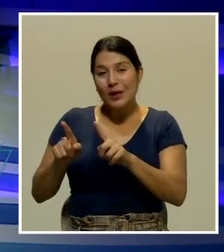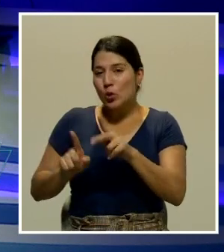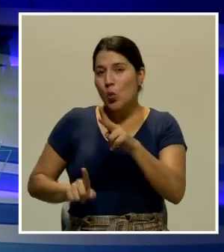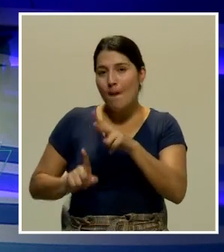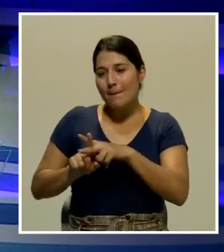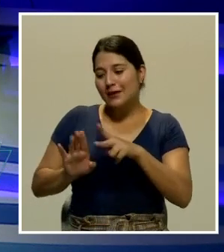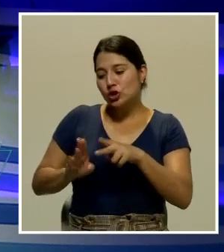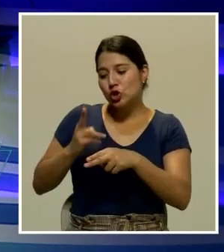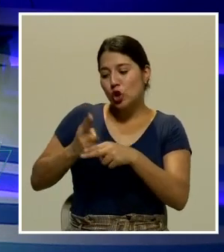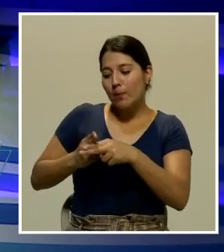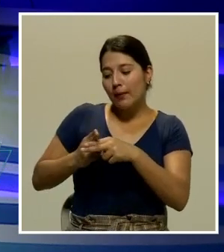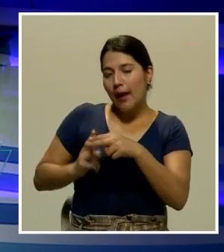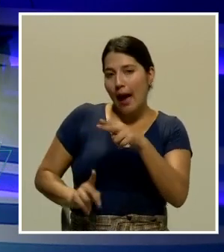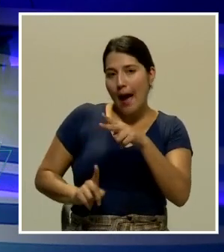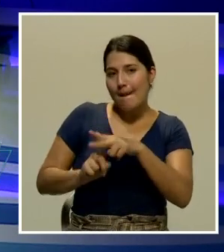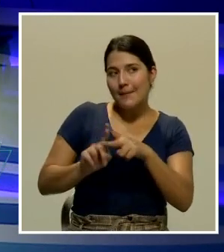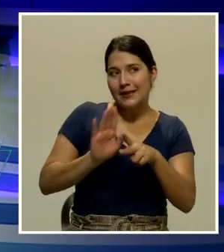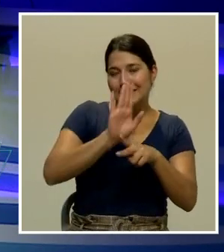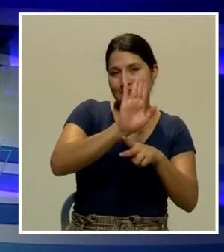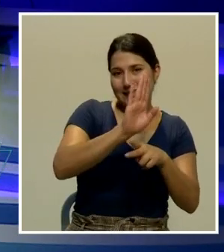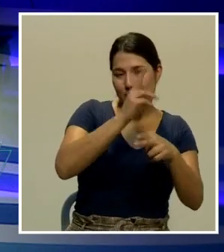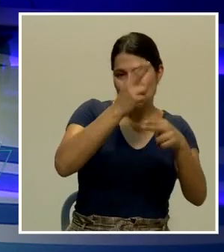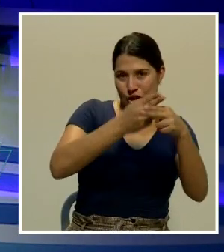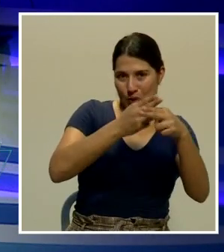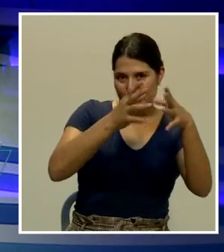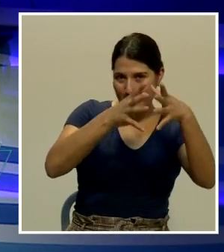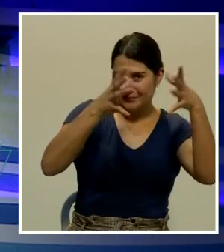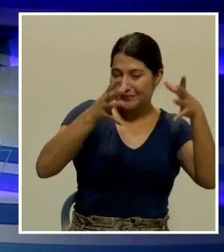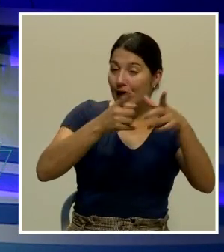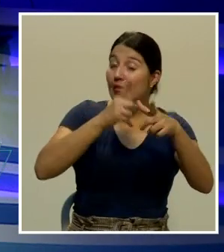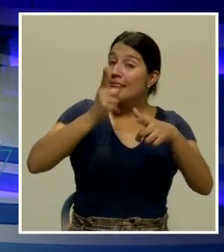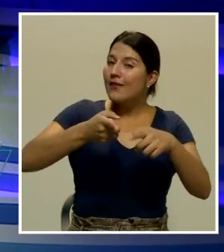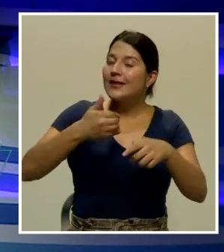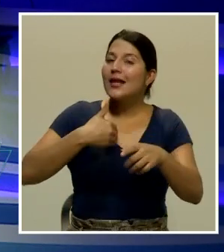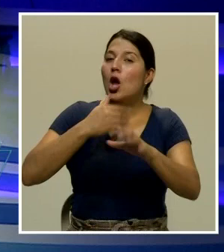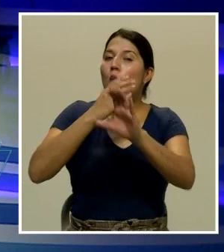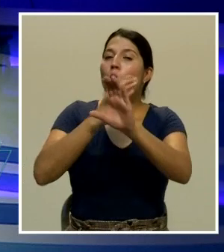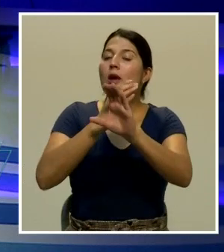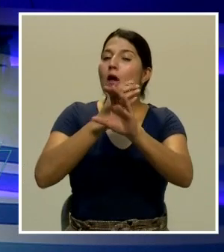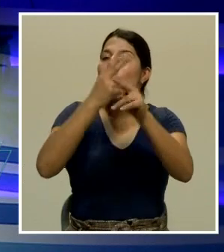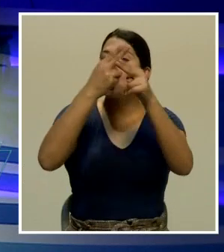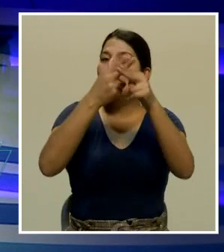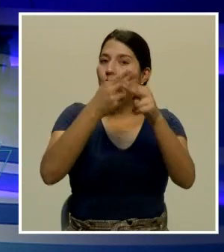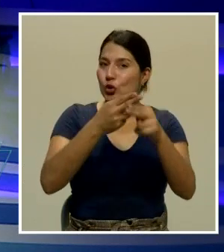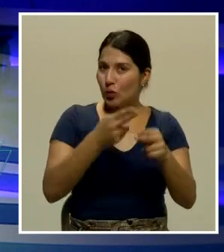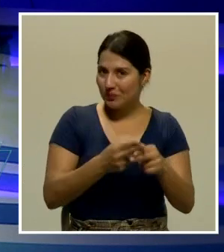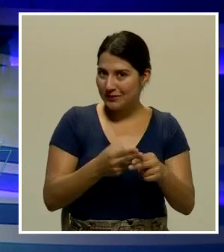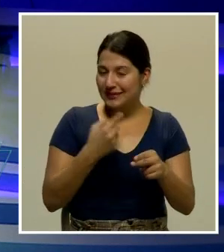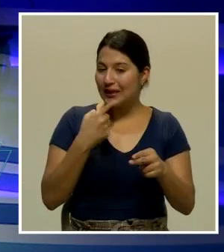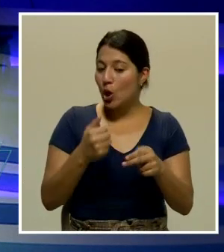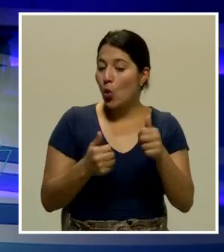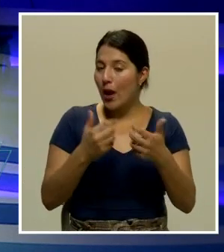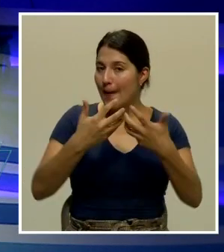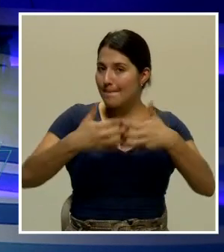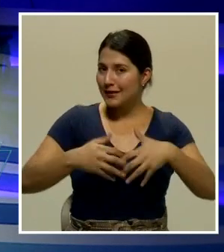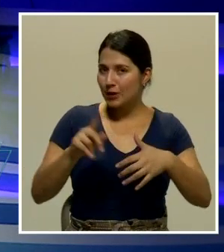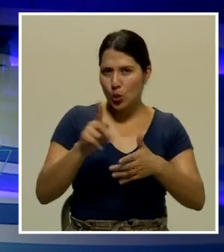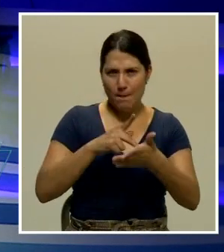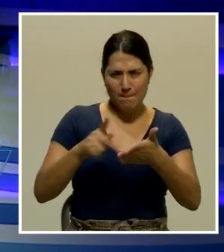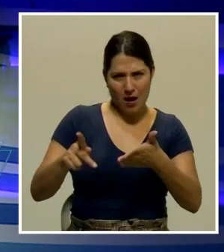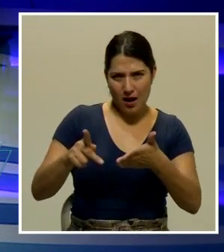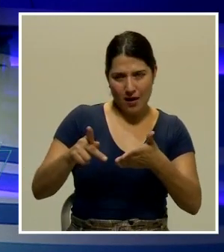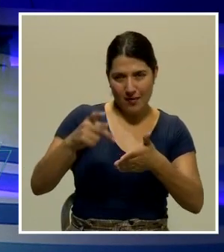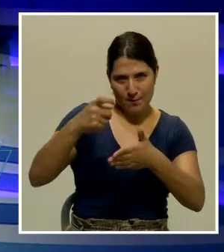aquellas empresas. Entonces ahí habría que ver bien la lista, porque incluso recuerdo que, por ejemplo, por ahí